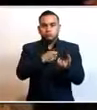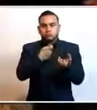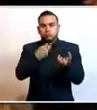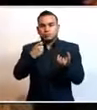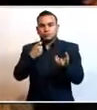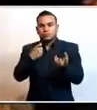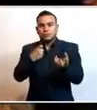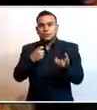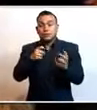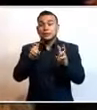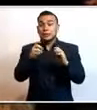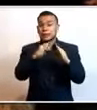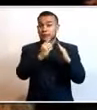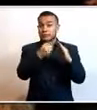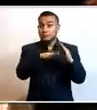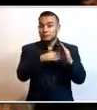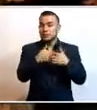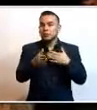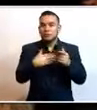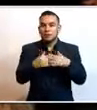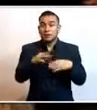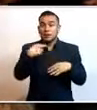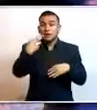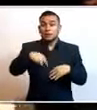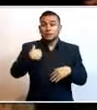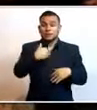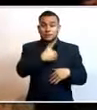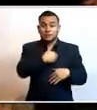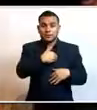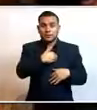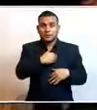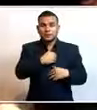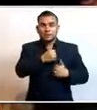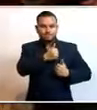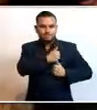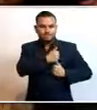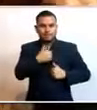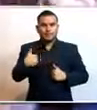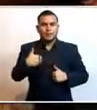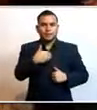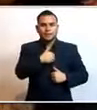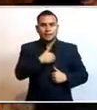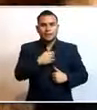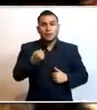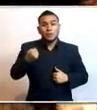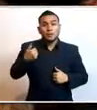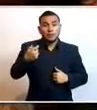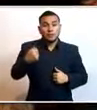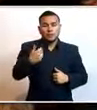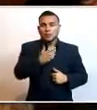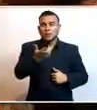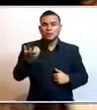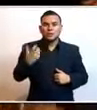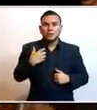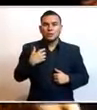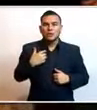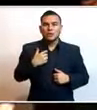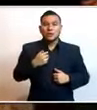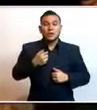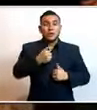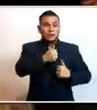cuarentena. La realidad es que nuestro ministro de Seguridad, nuestro ministro de Defensa y toda la tropa y todos